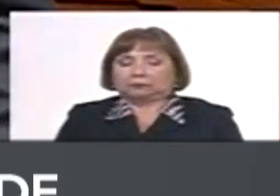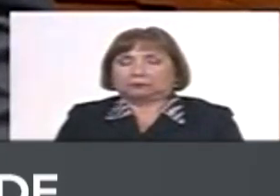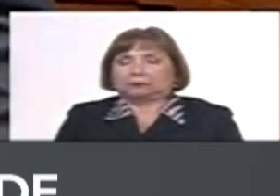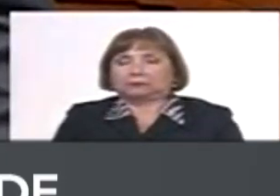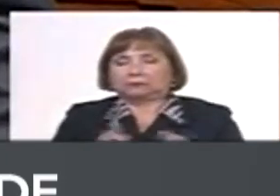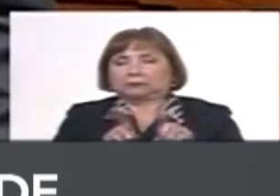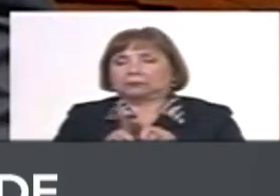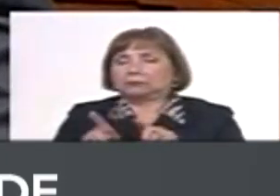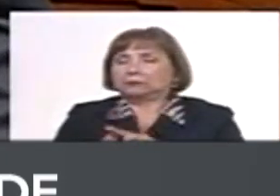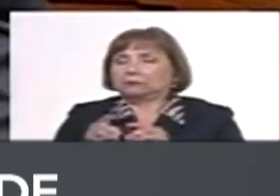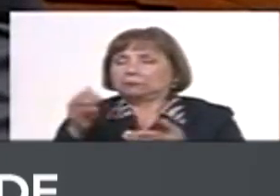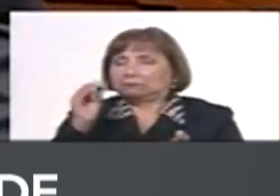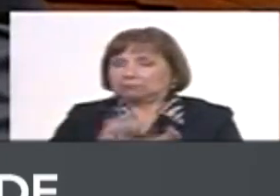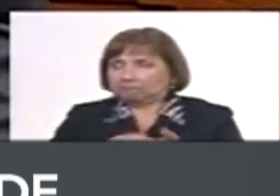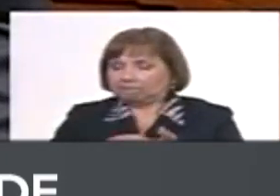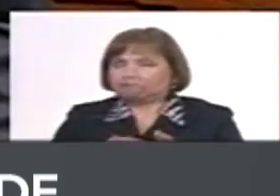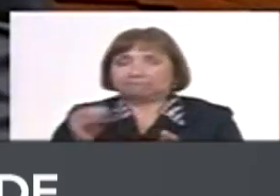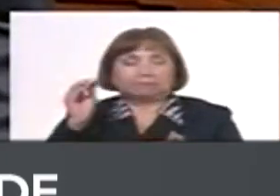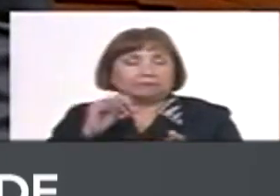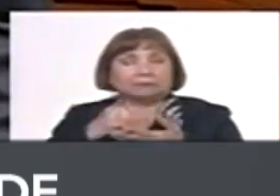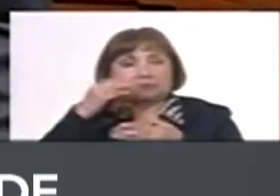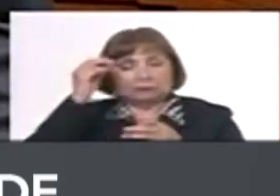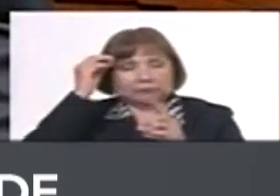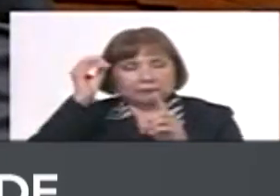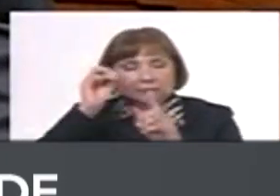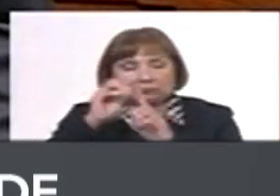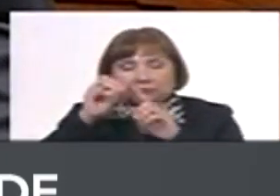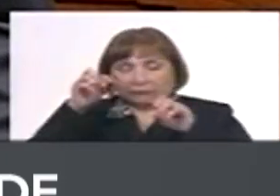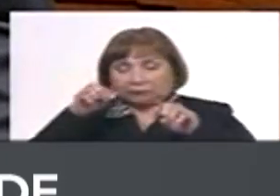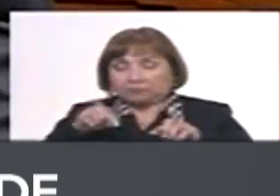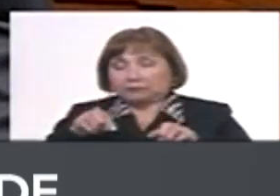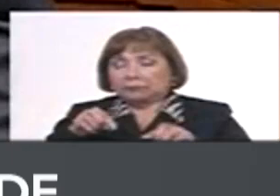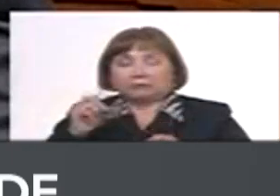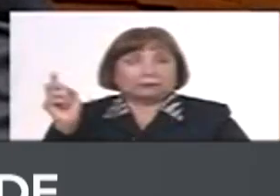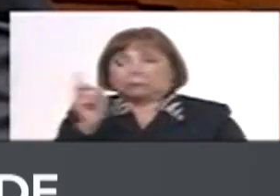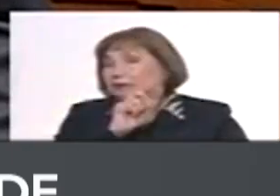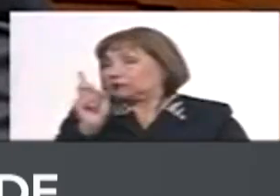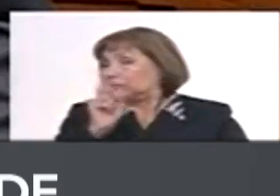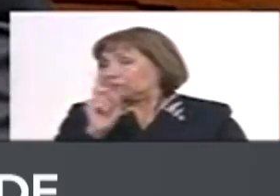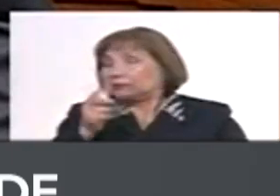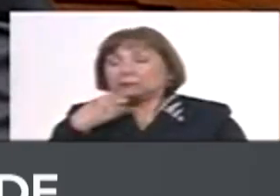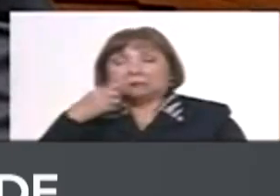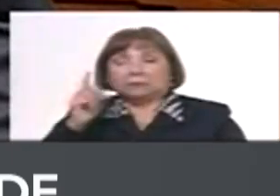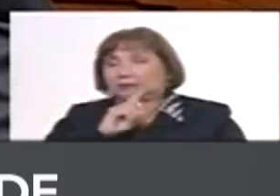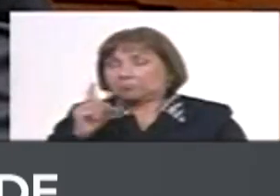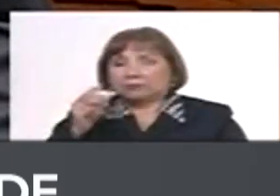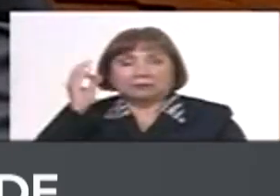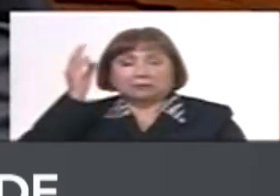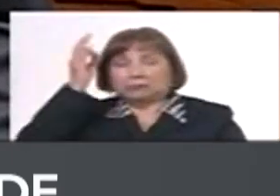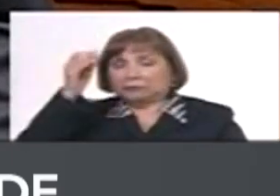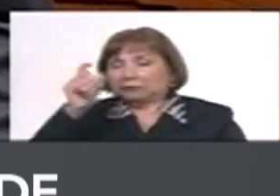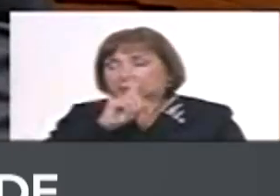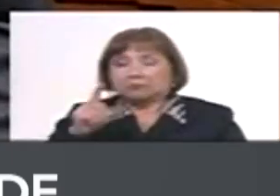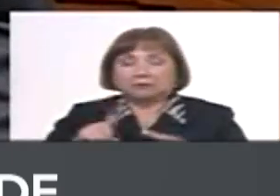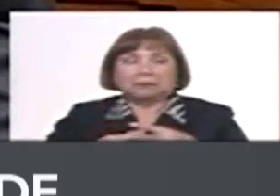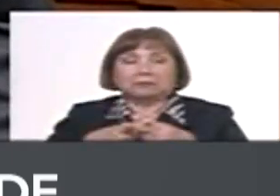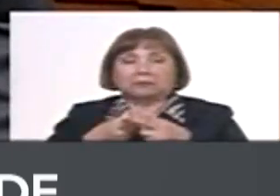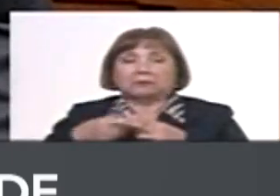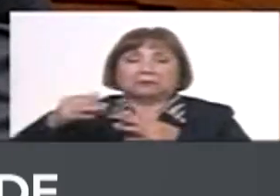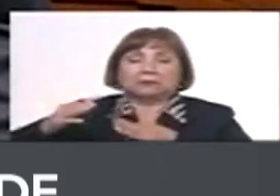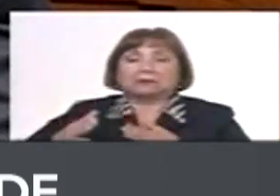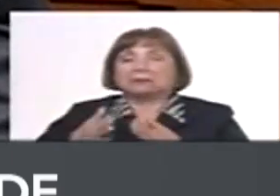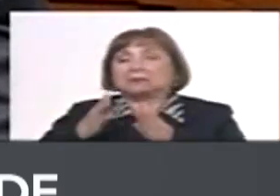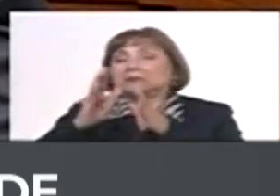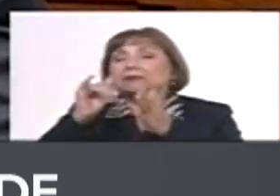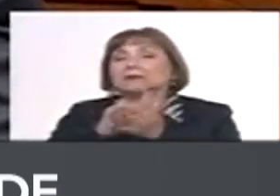Por lo tanto, reitero, el objetivo de esto no es ni será iniciar el